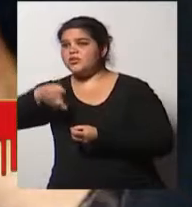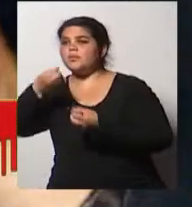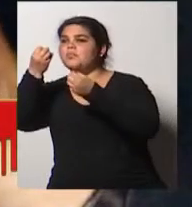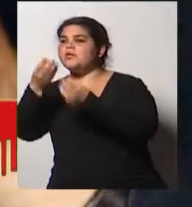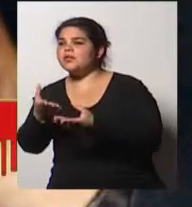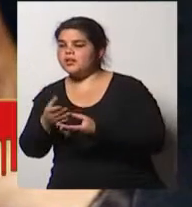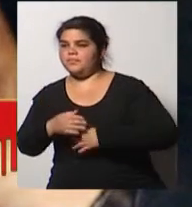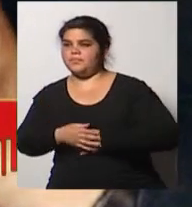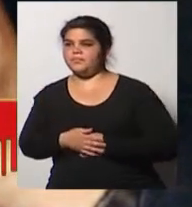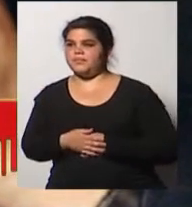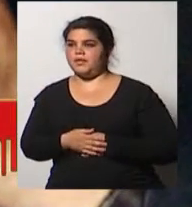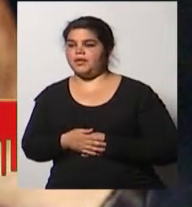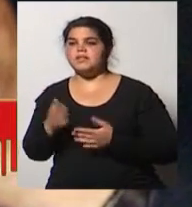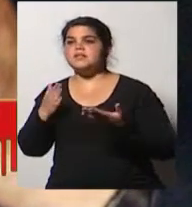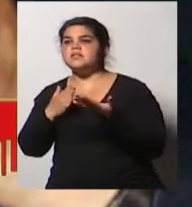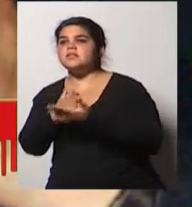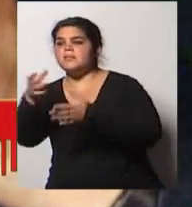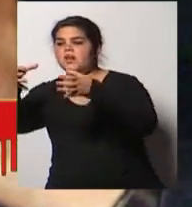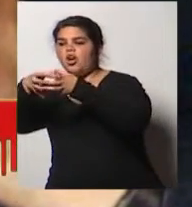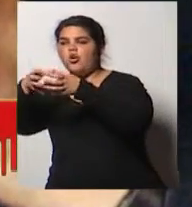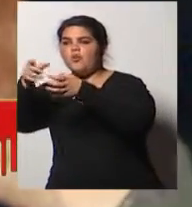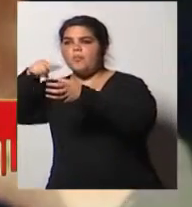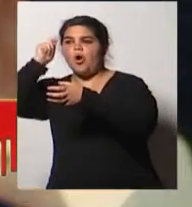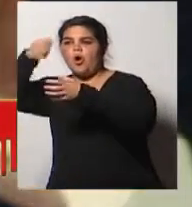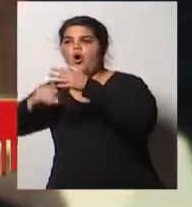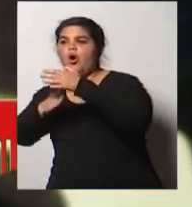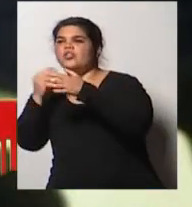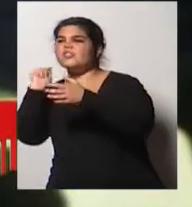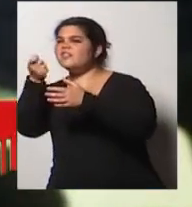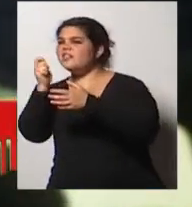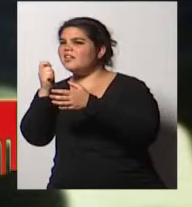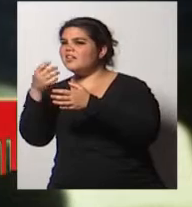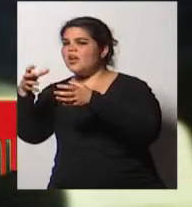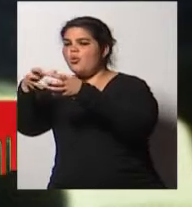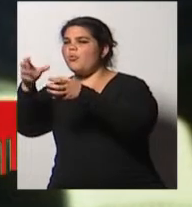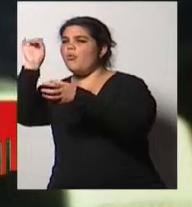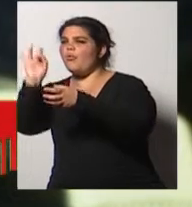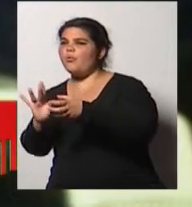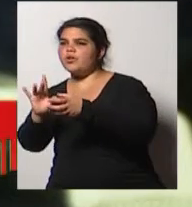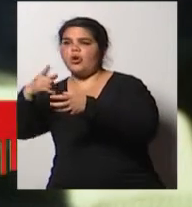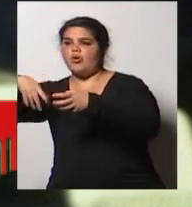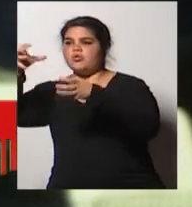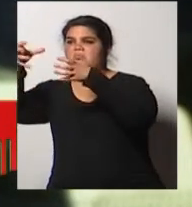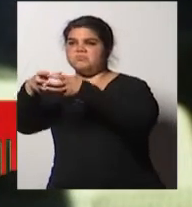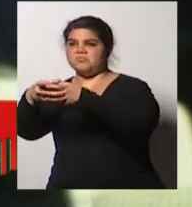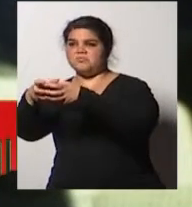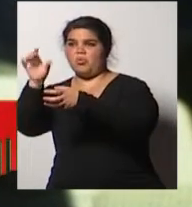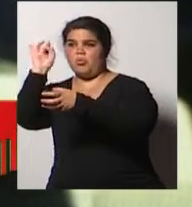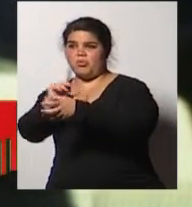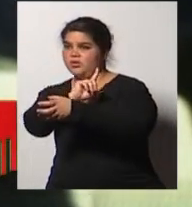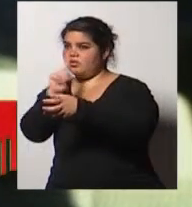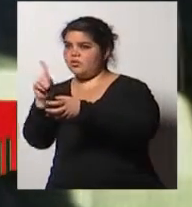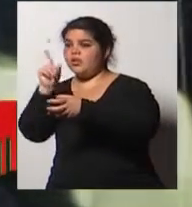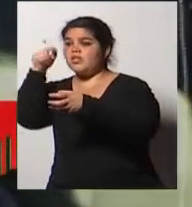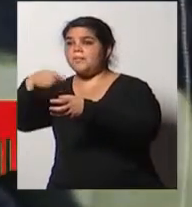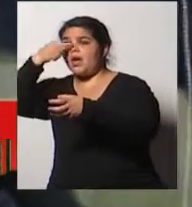veces no se visualiza lo que significa la Corte, ¿no? La Corte no es solamente un órgano judicial, la Corte es